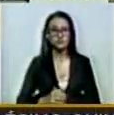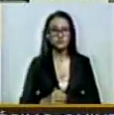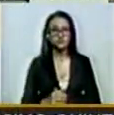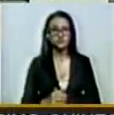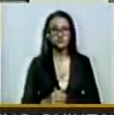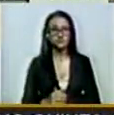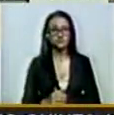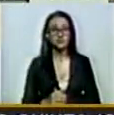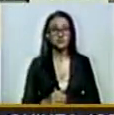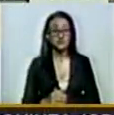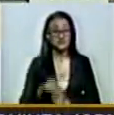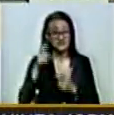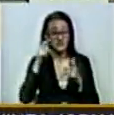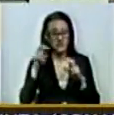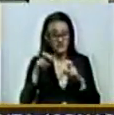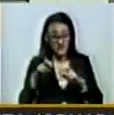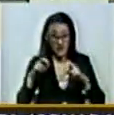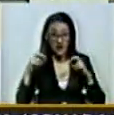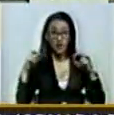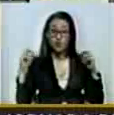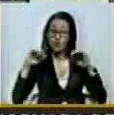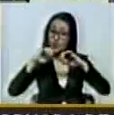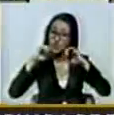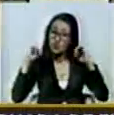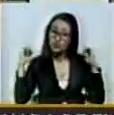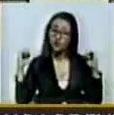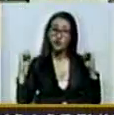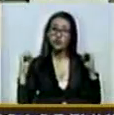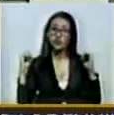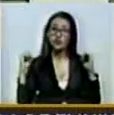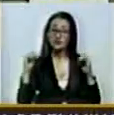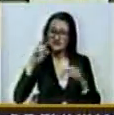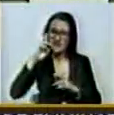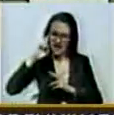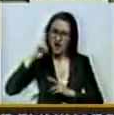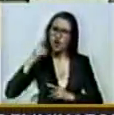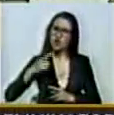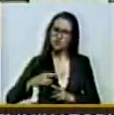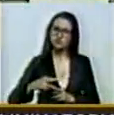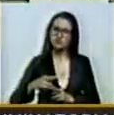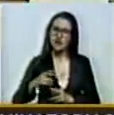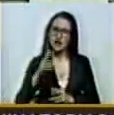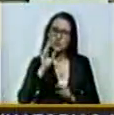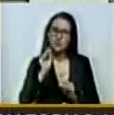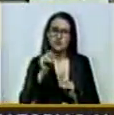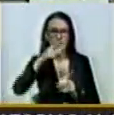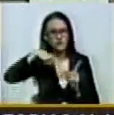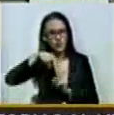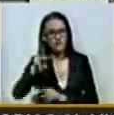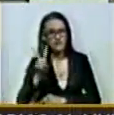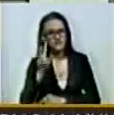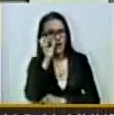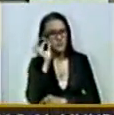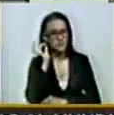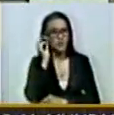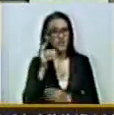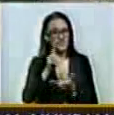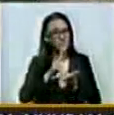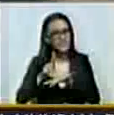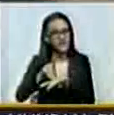hizo descubrir, reconocer y cuidar entre las venezolanas y los venezolanos, que es la dignidad.